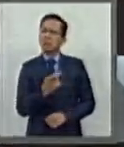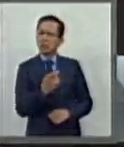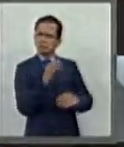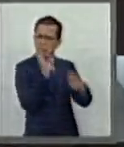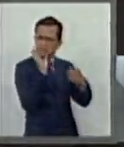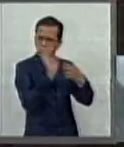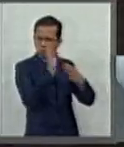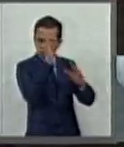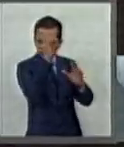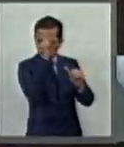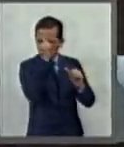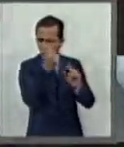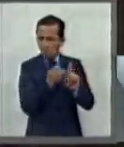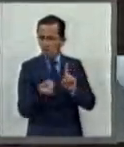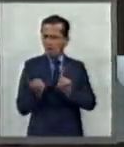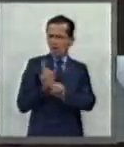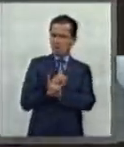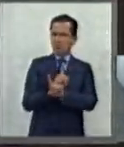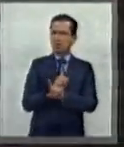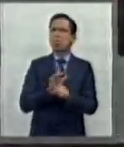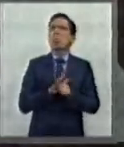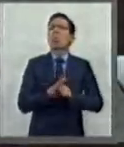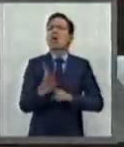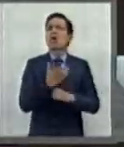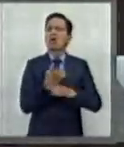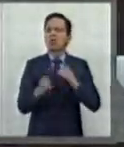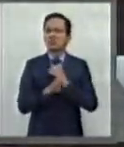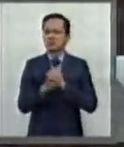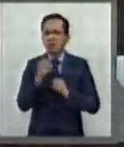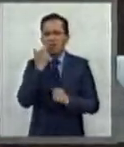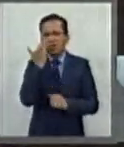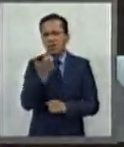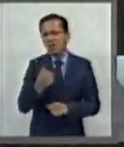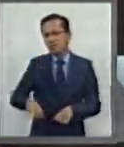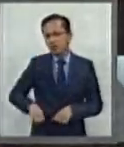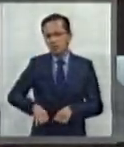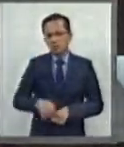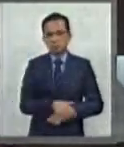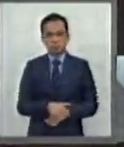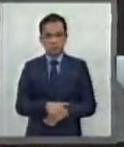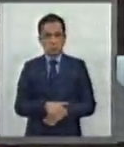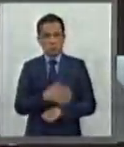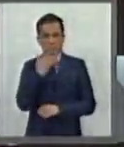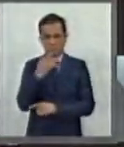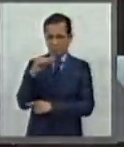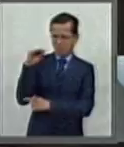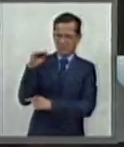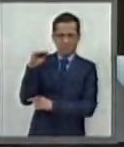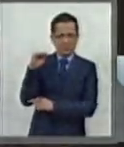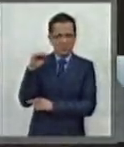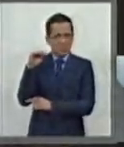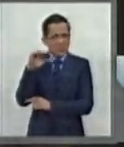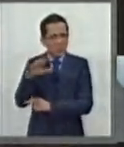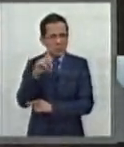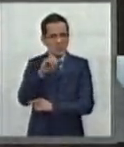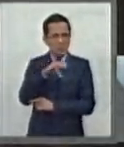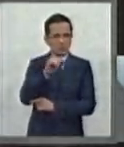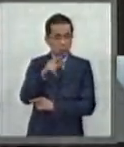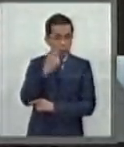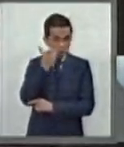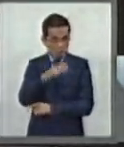acuerdo? El dinosaurio se rehúsa a morir, pese a que ya se acabaron el